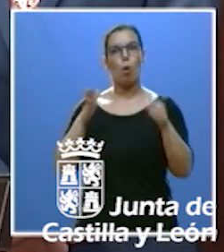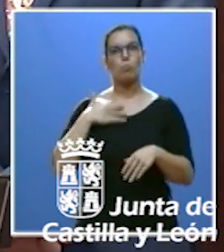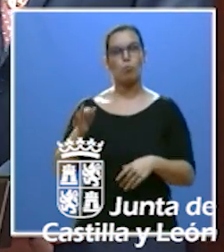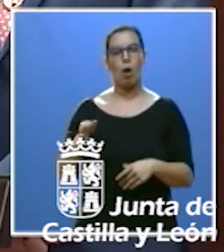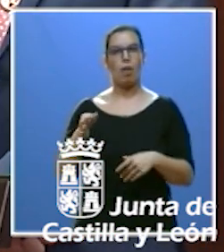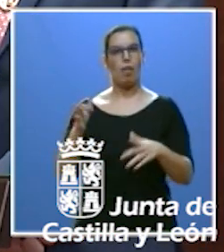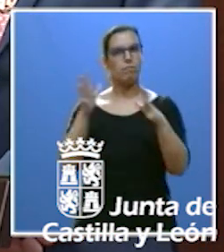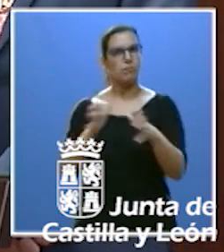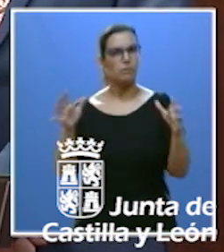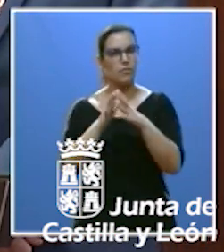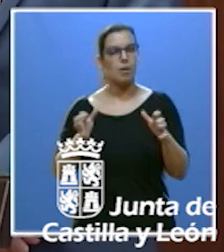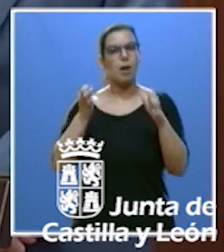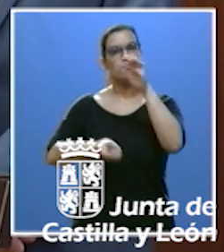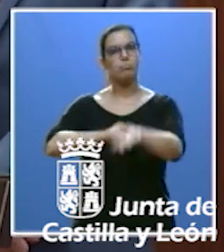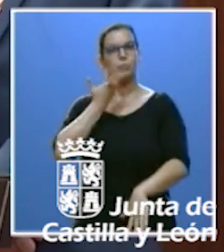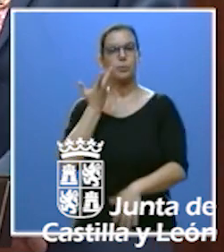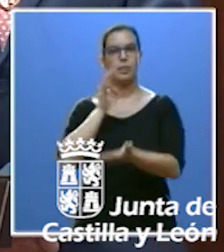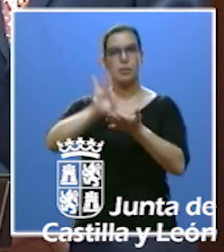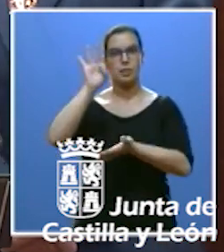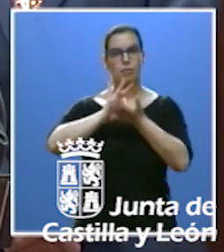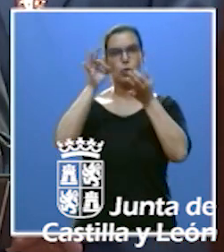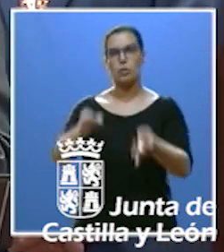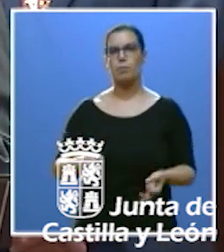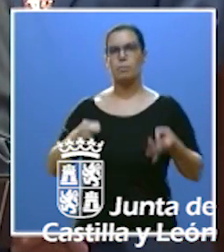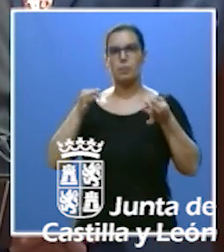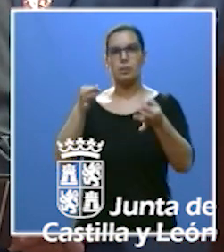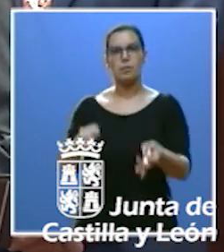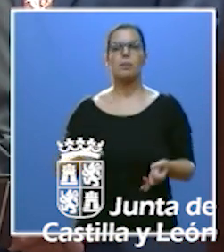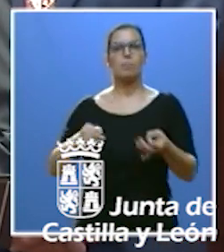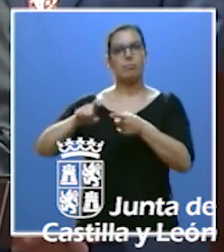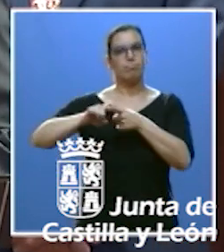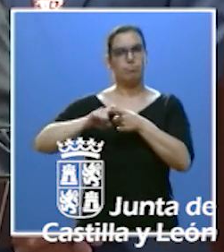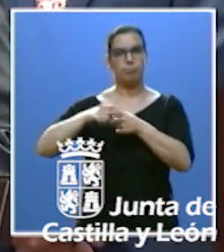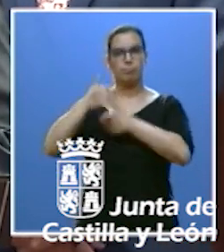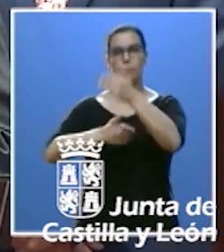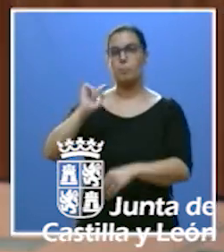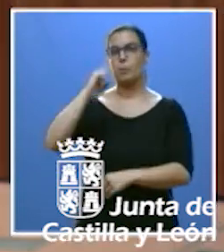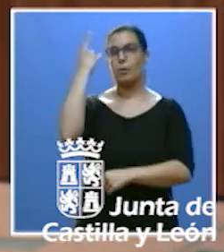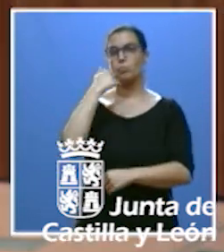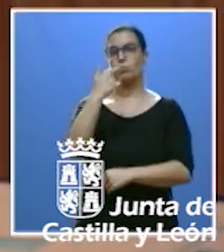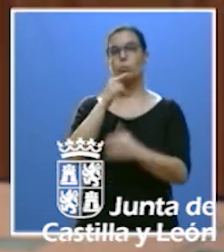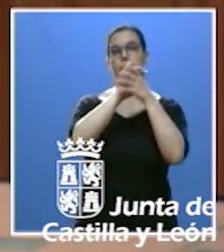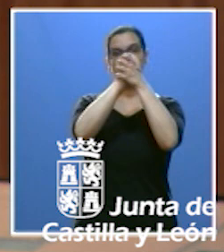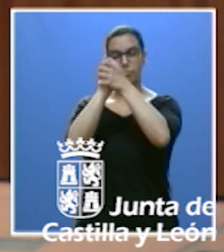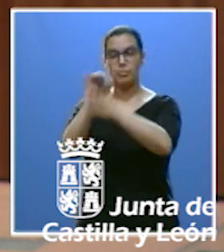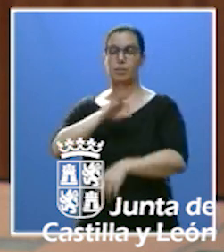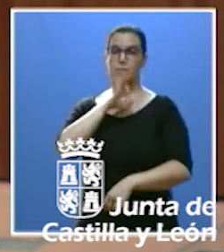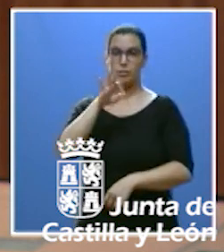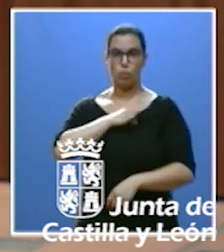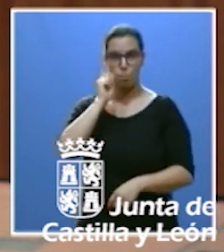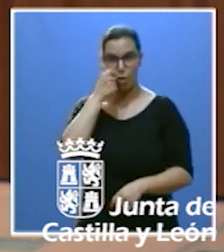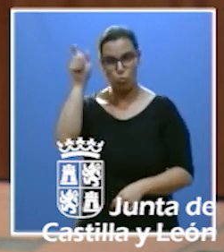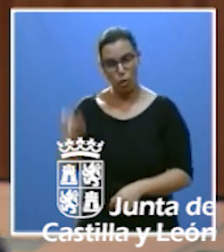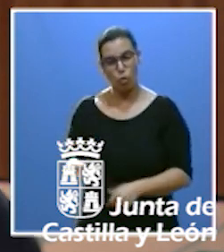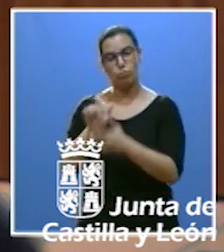y la vocación de servicio que siempre nos ha caracterizado. Vaya por delante mi felicitación, señor Fernández Mañueco, y le